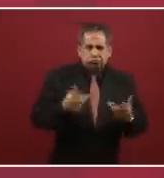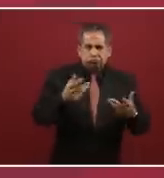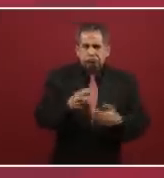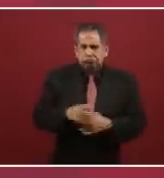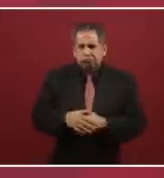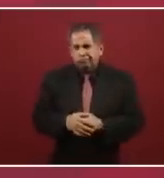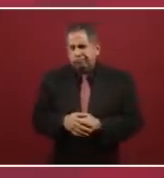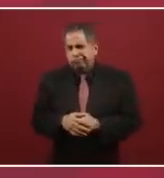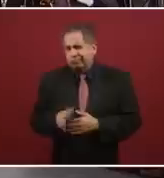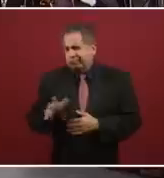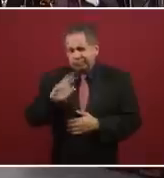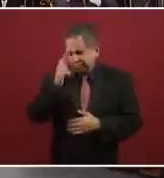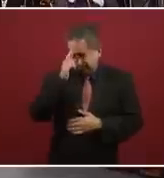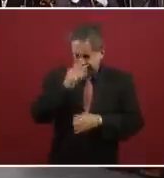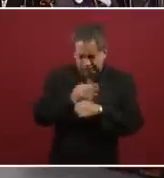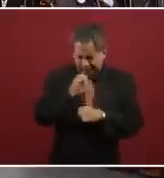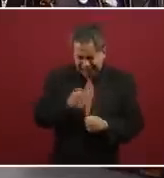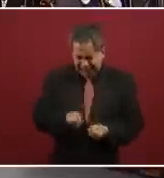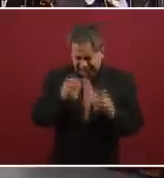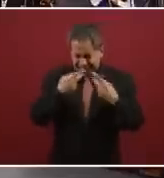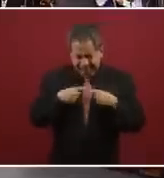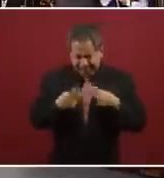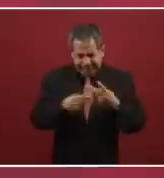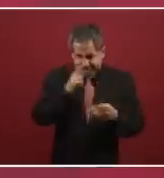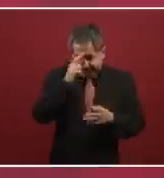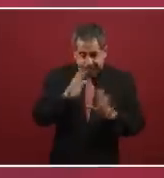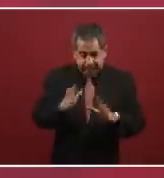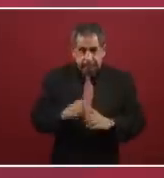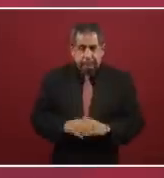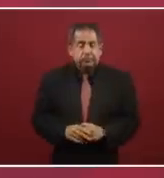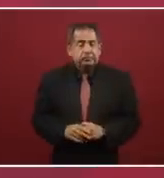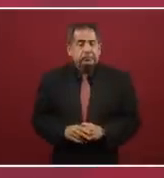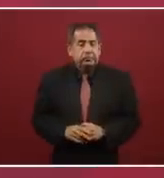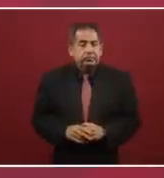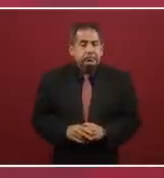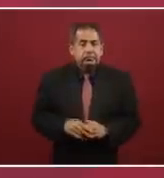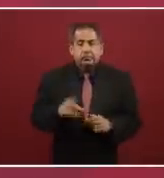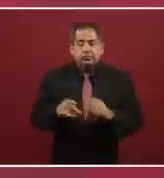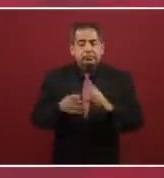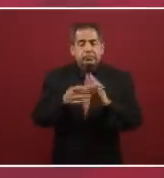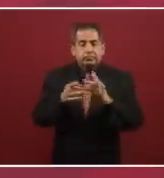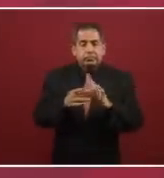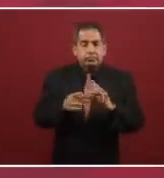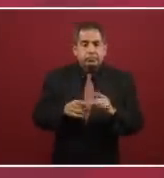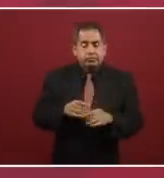¿Hay algún número? No tengo el dato. Miren, en general